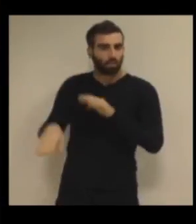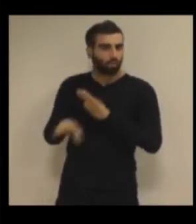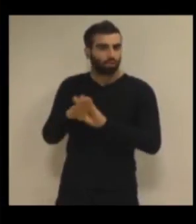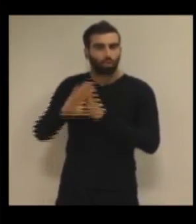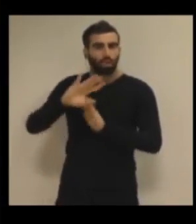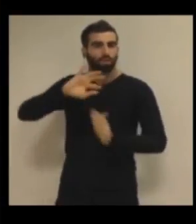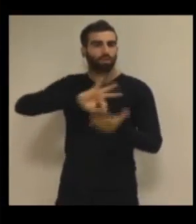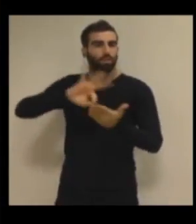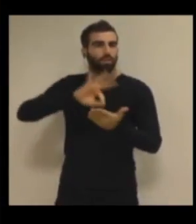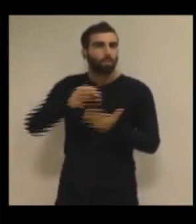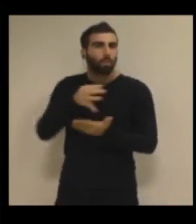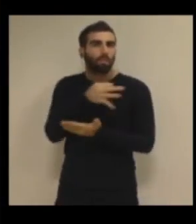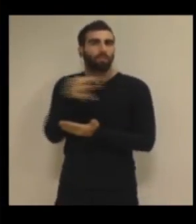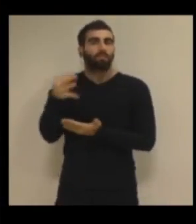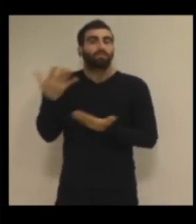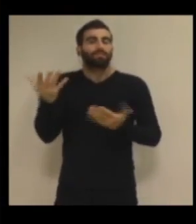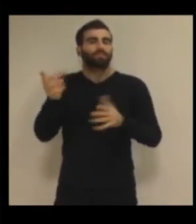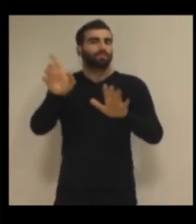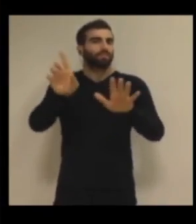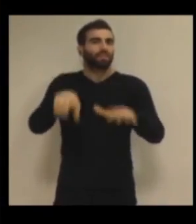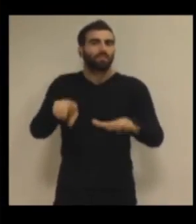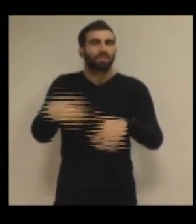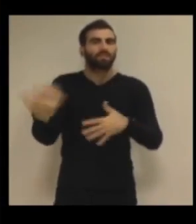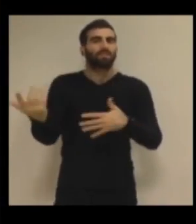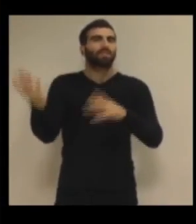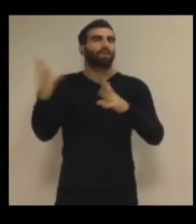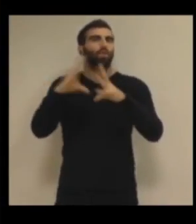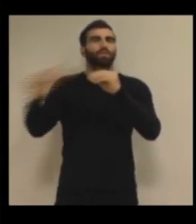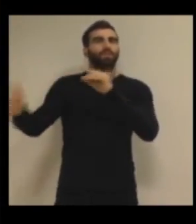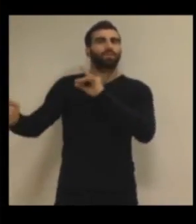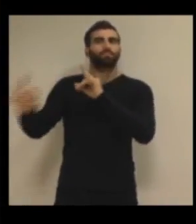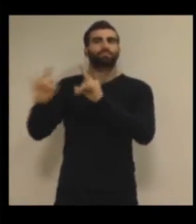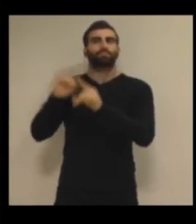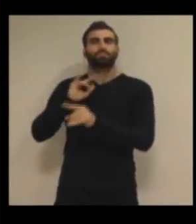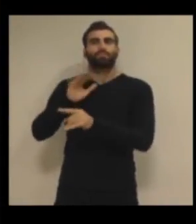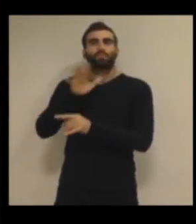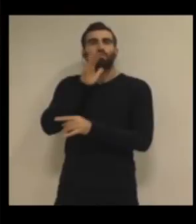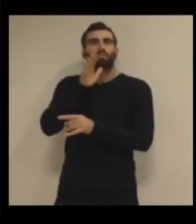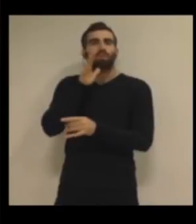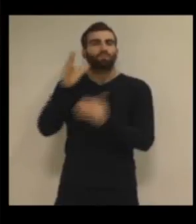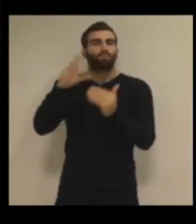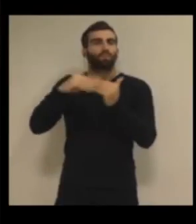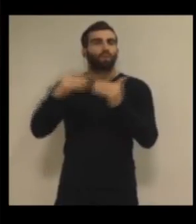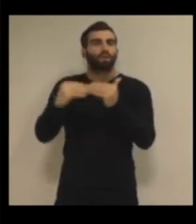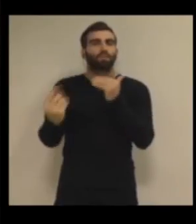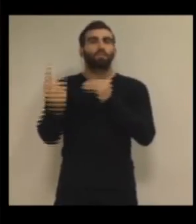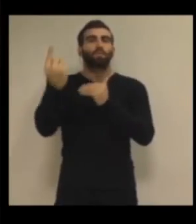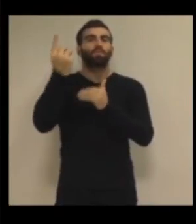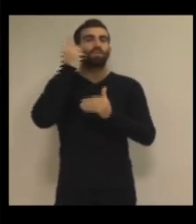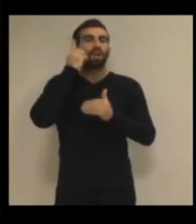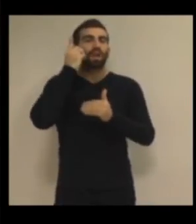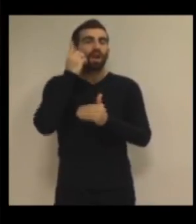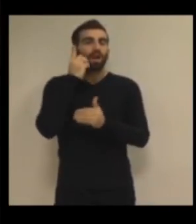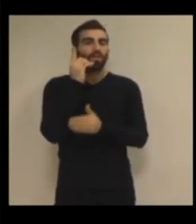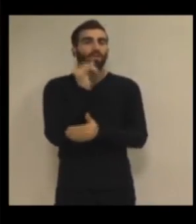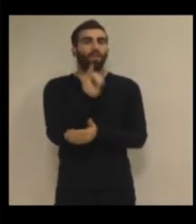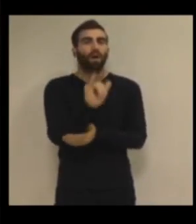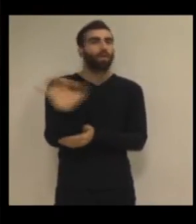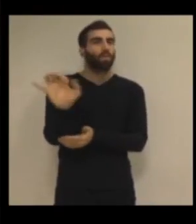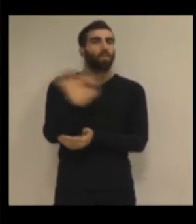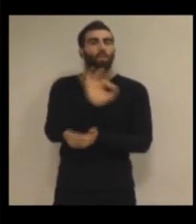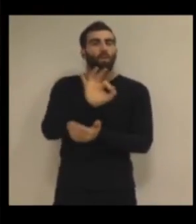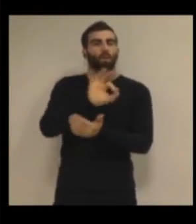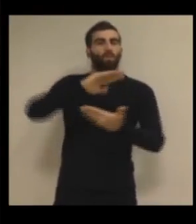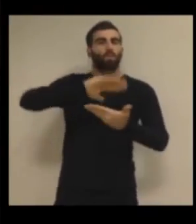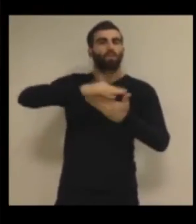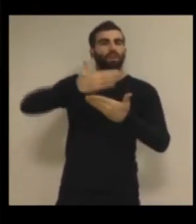y dentro de 6 meses nos llama a la universidad porque no sé qué usuario tiene, no sé qué teléfono, o no sé qué